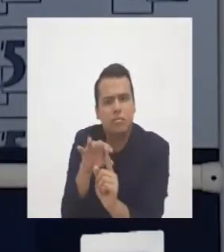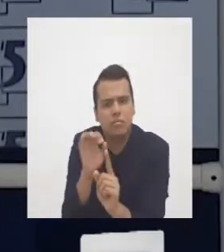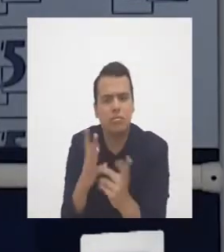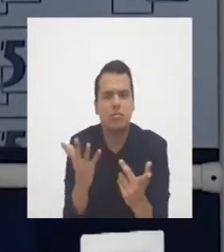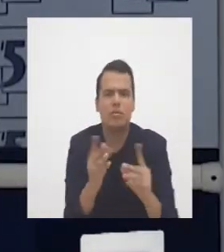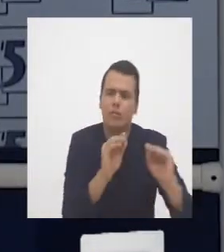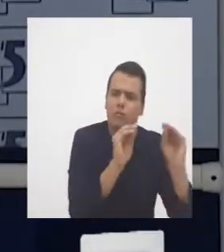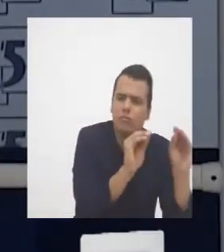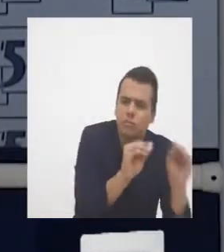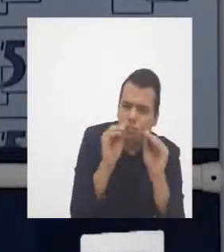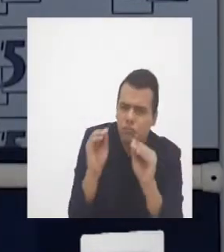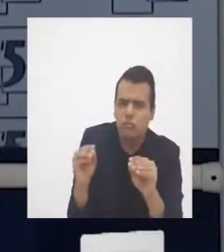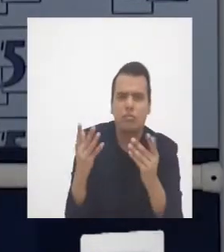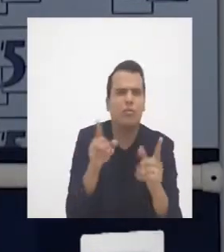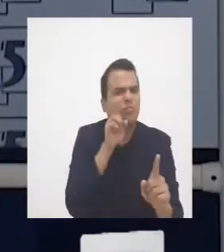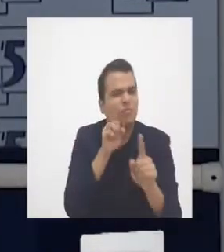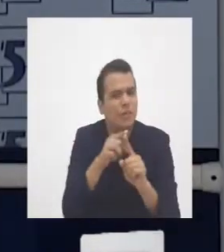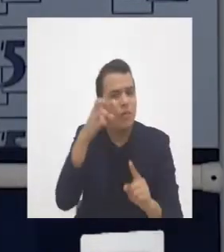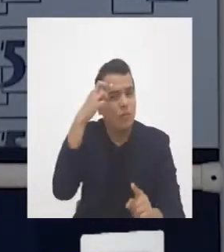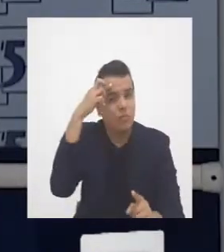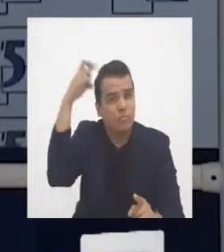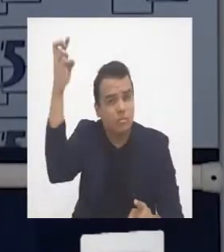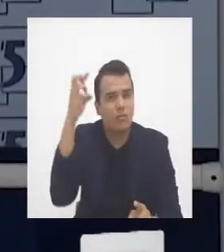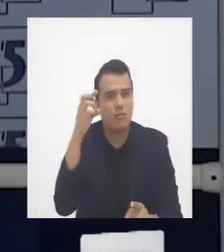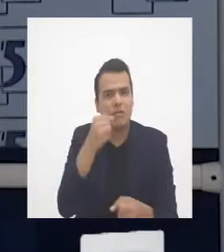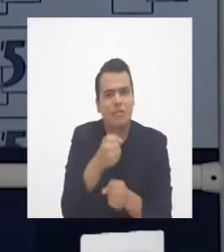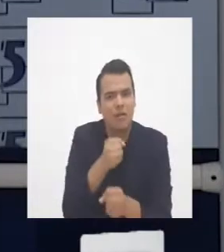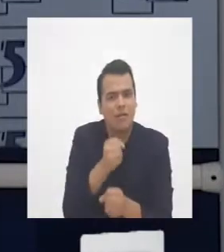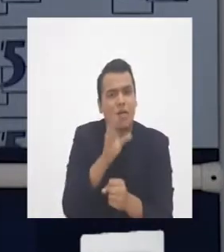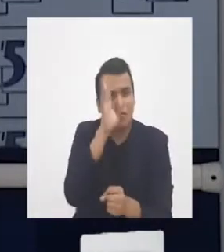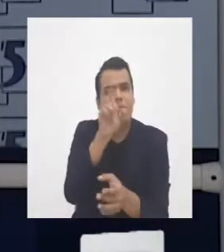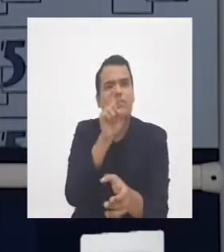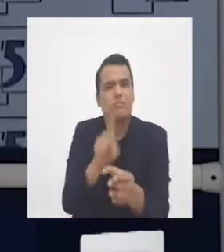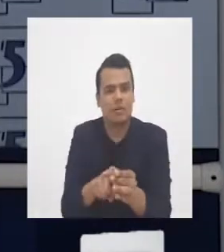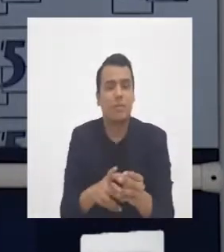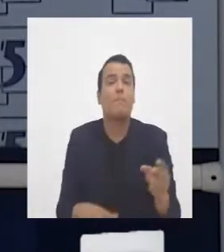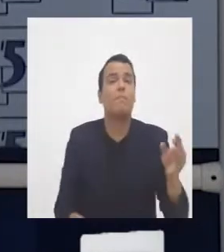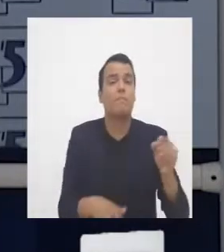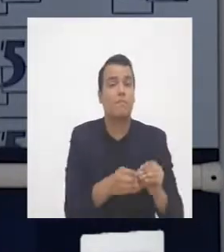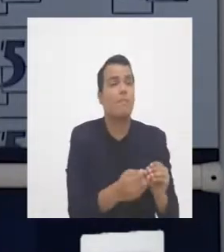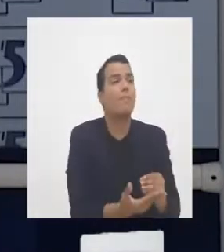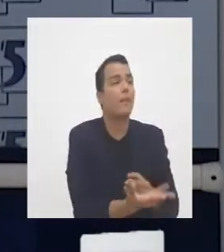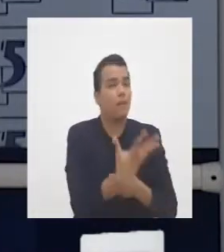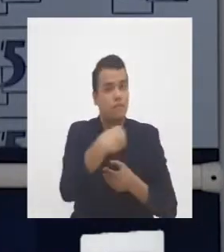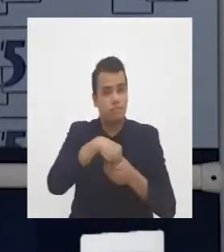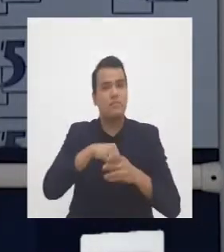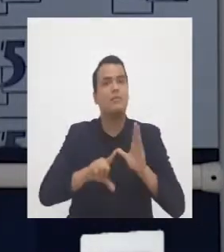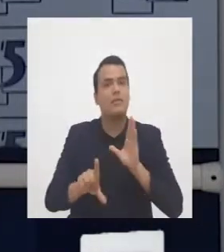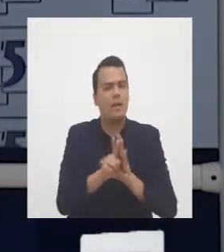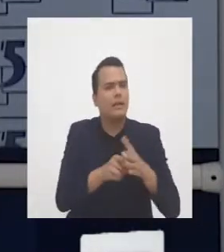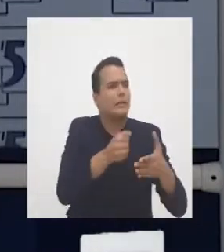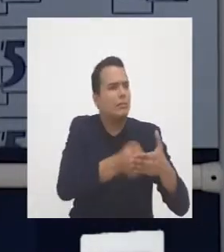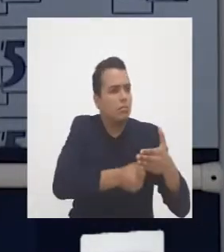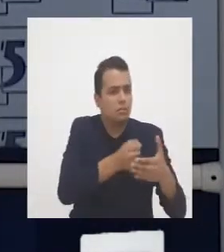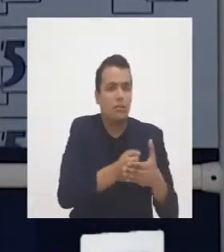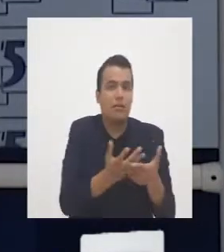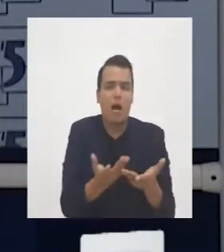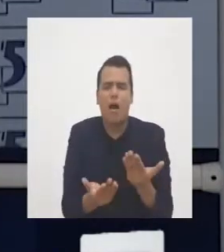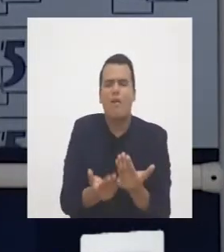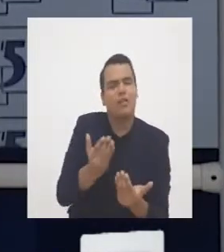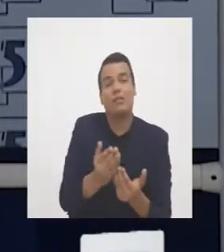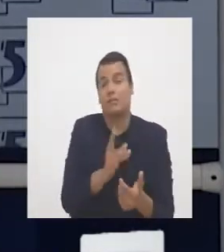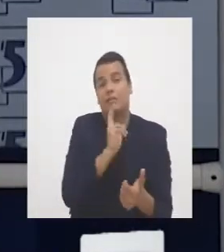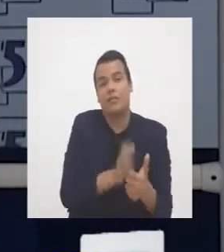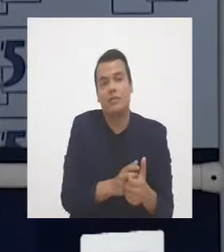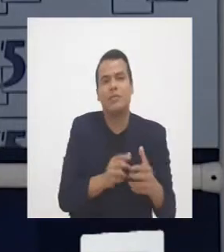comunidades, formación académica y formación para el trabajo. Y vamos a buscar que se reintegren o que se integren a la actividad económica legal. Esto